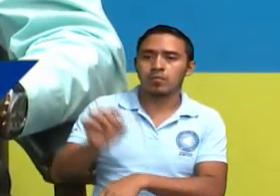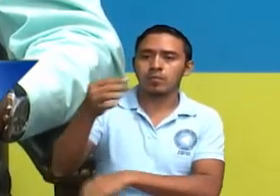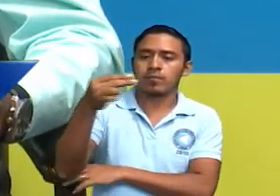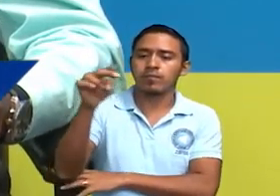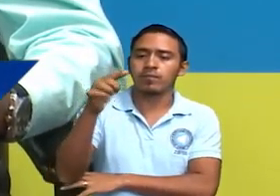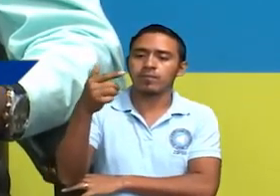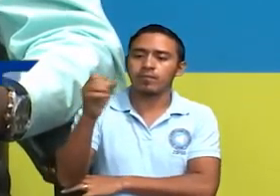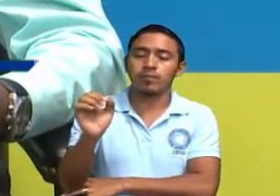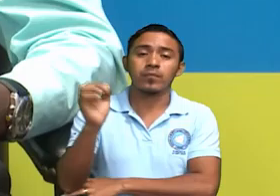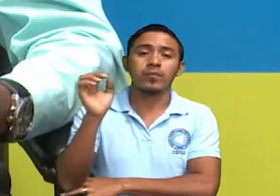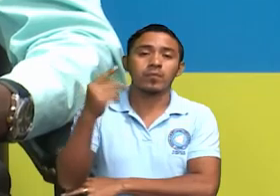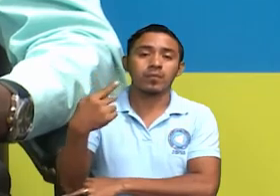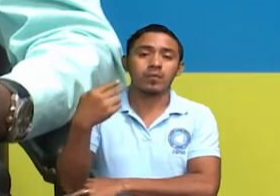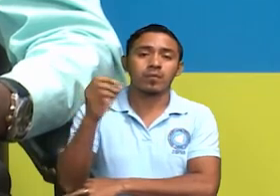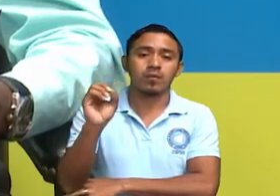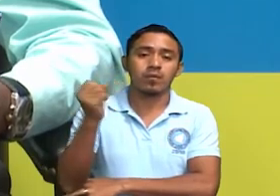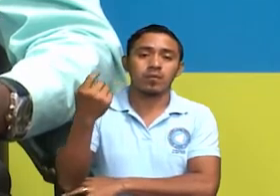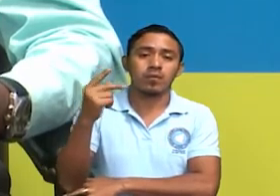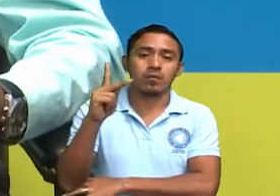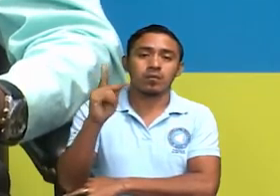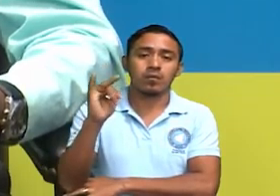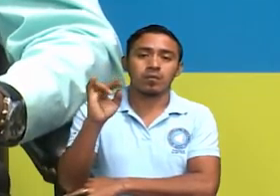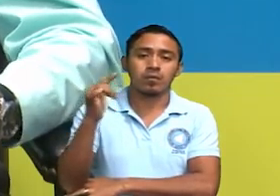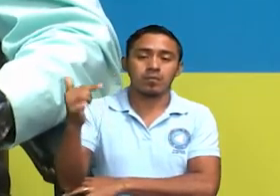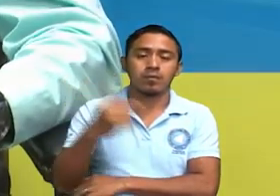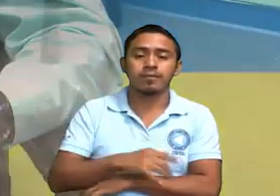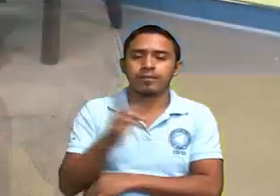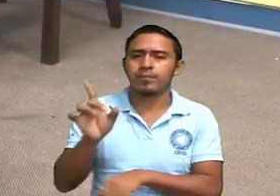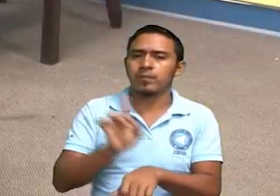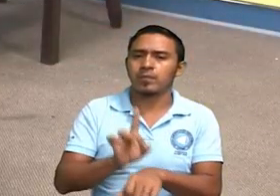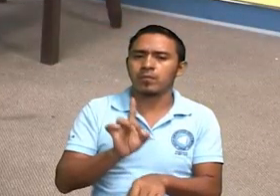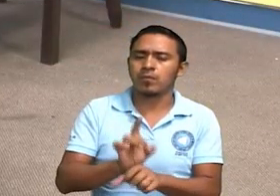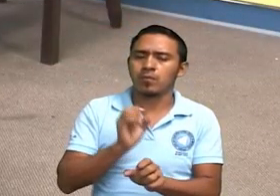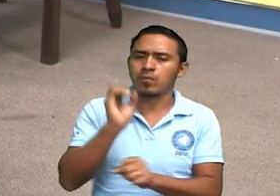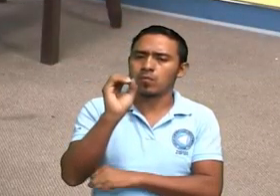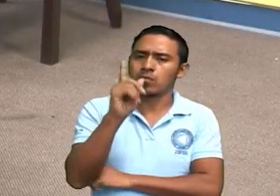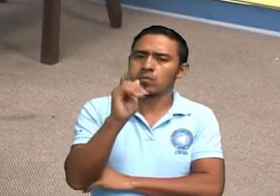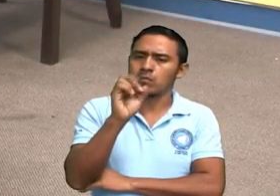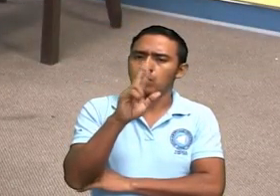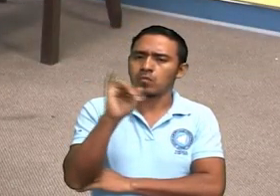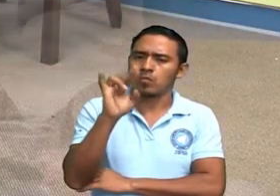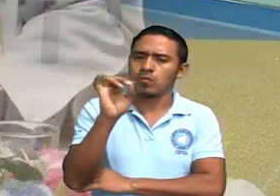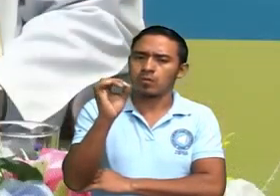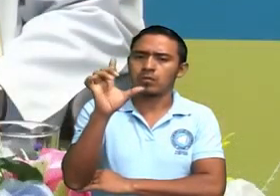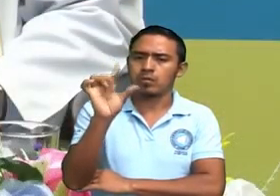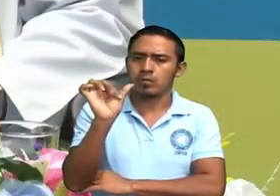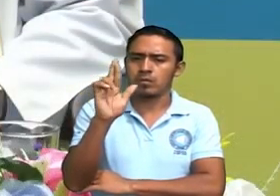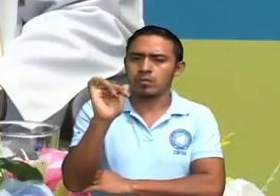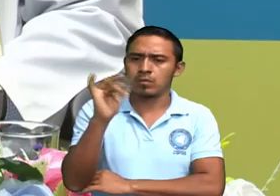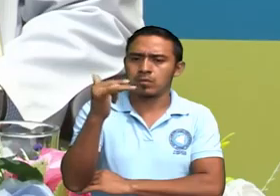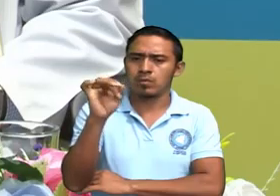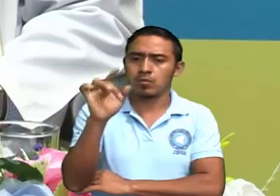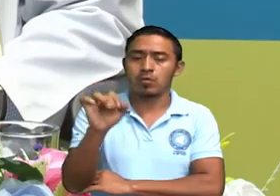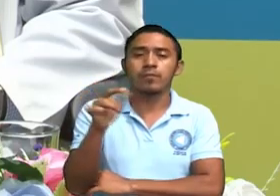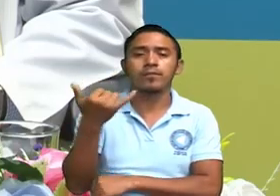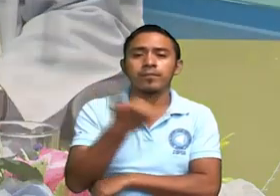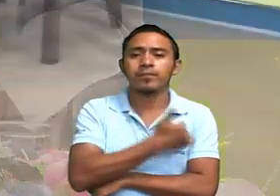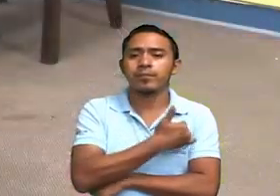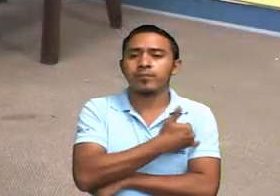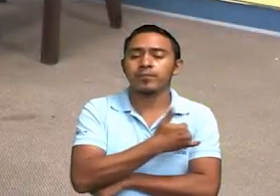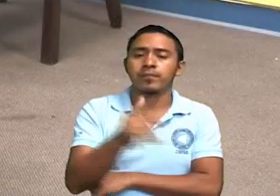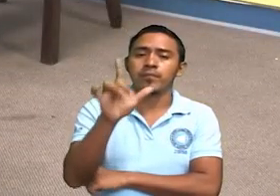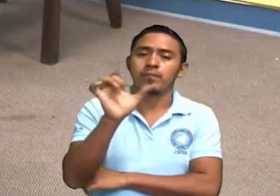es otorrinolaringólogo del Hospital de Referencia Nacional Escuela Antonio Lenín Fonseca. El doctor nos decía